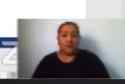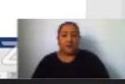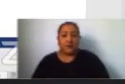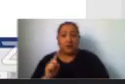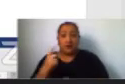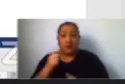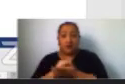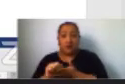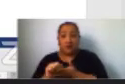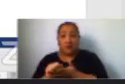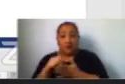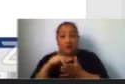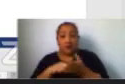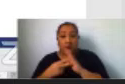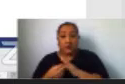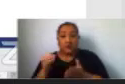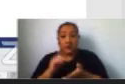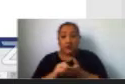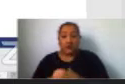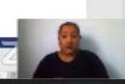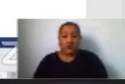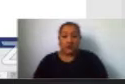registramos